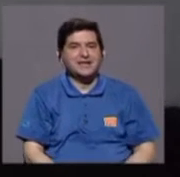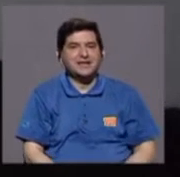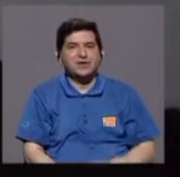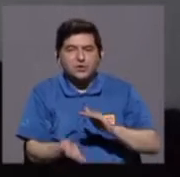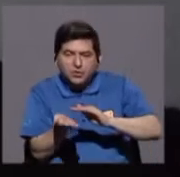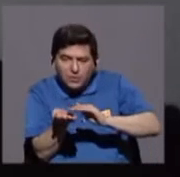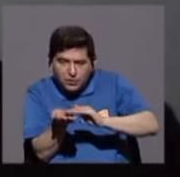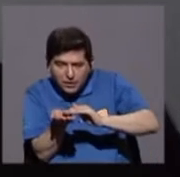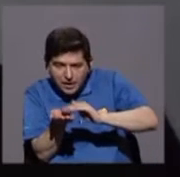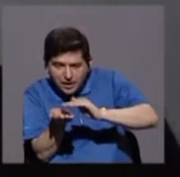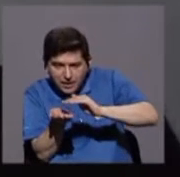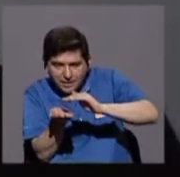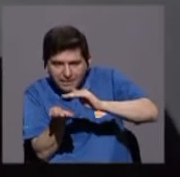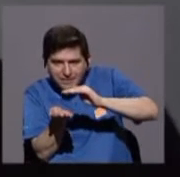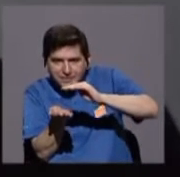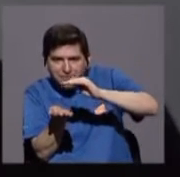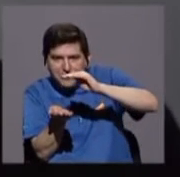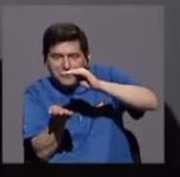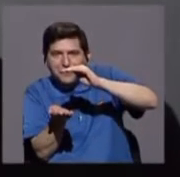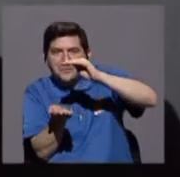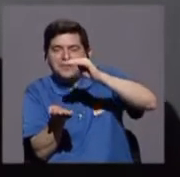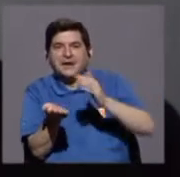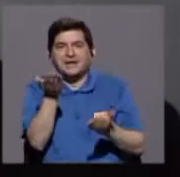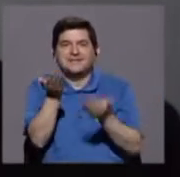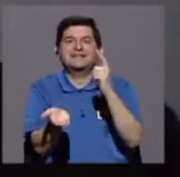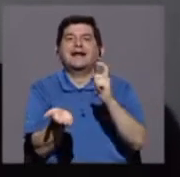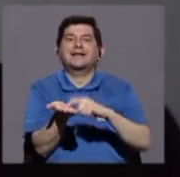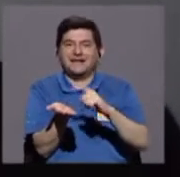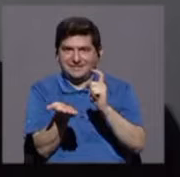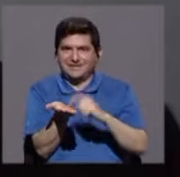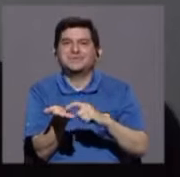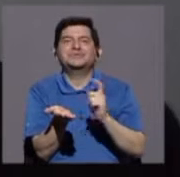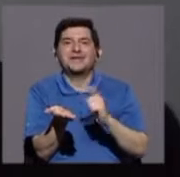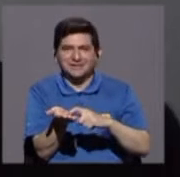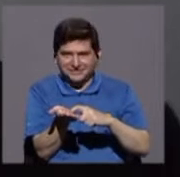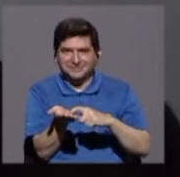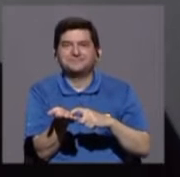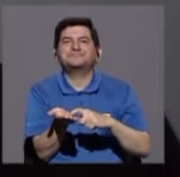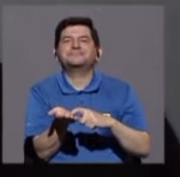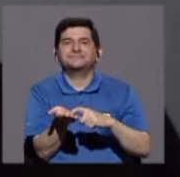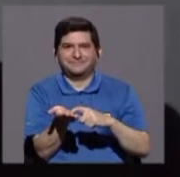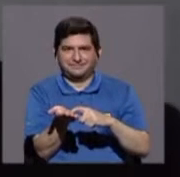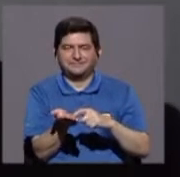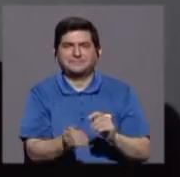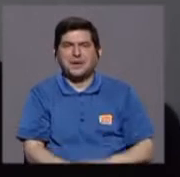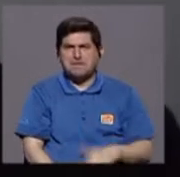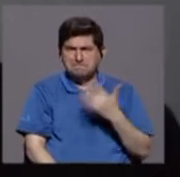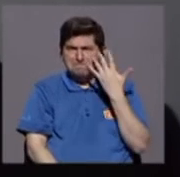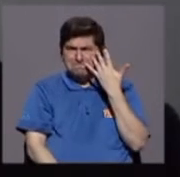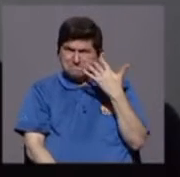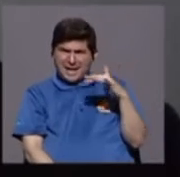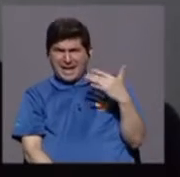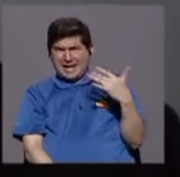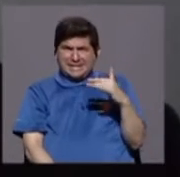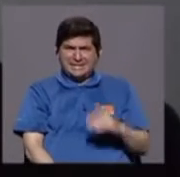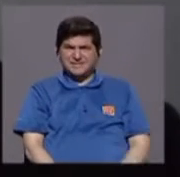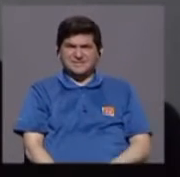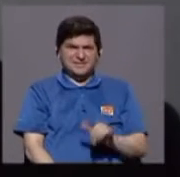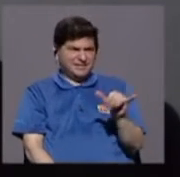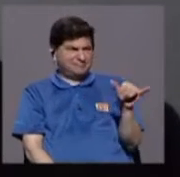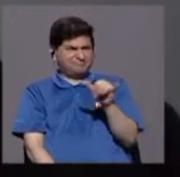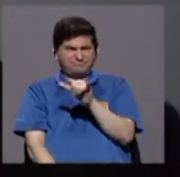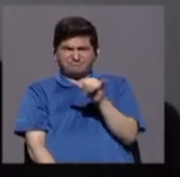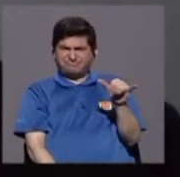en promedio la presencia de deudas. Lo cual pareciera que